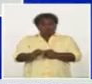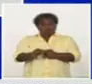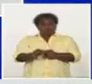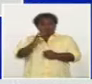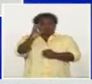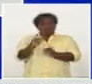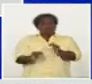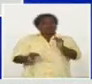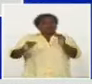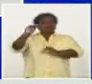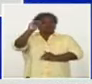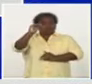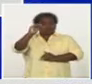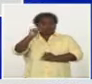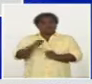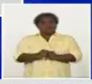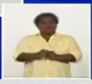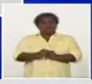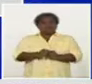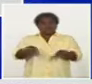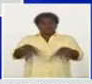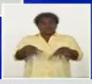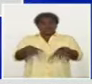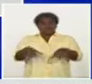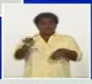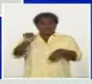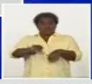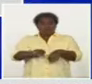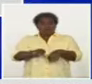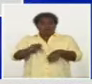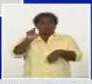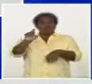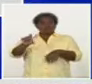casos autóctonos en los últimos 15 días,